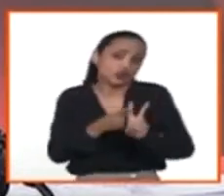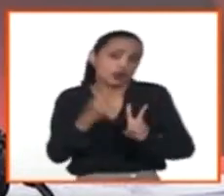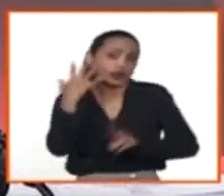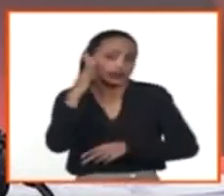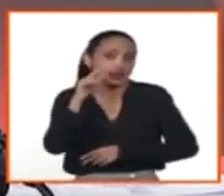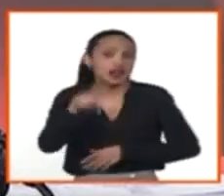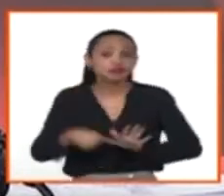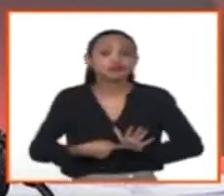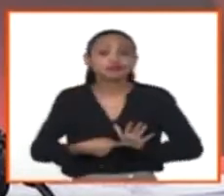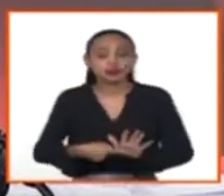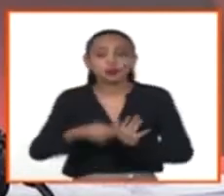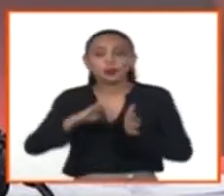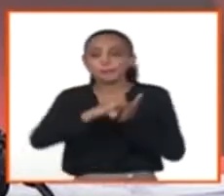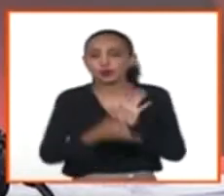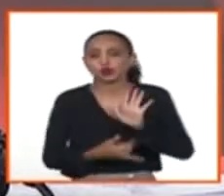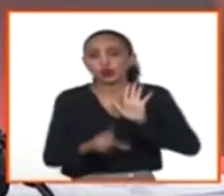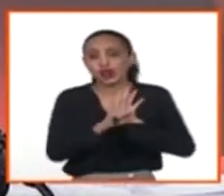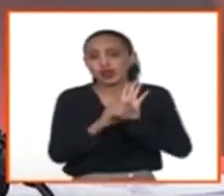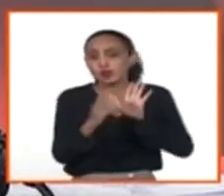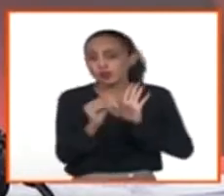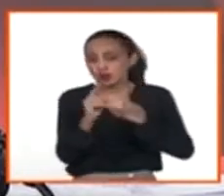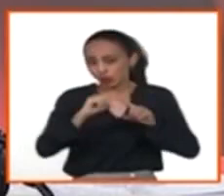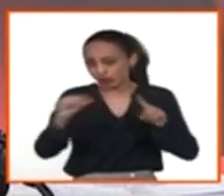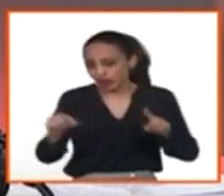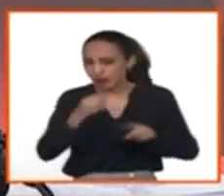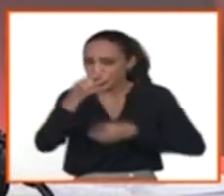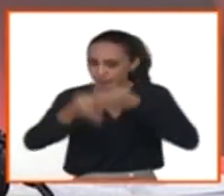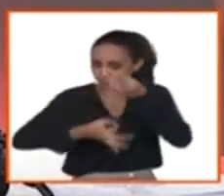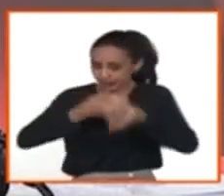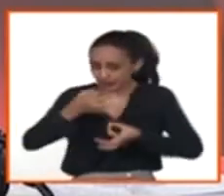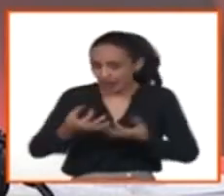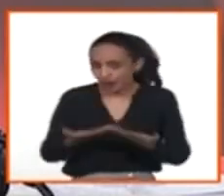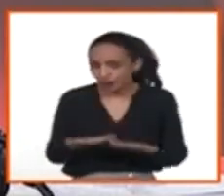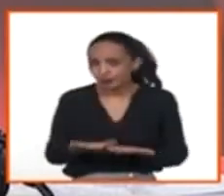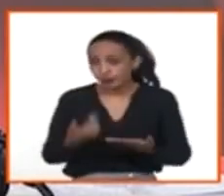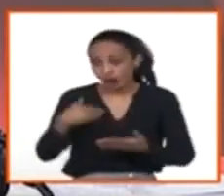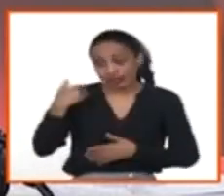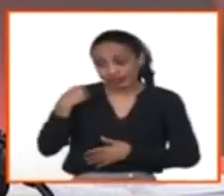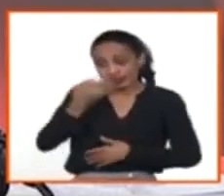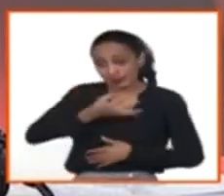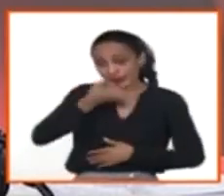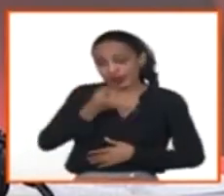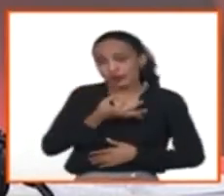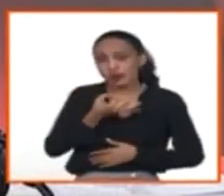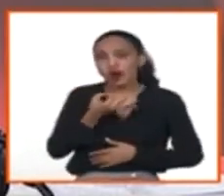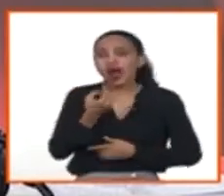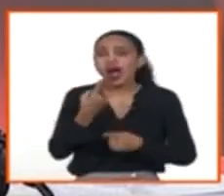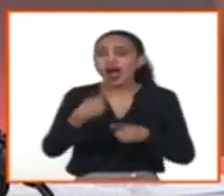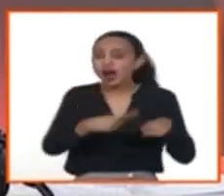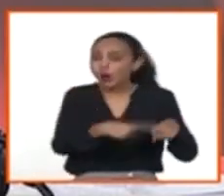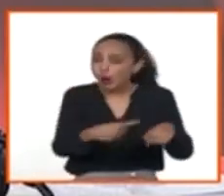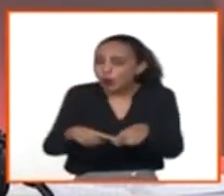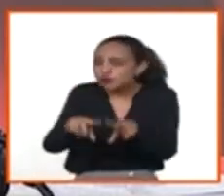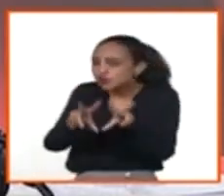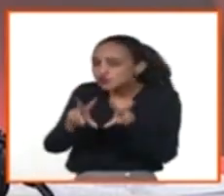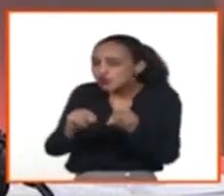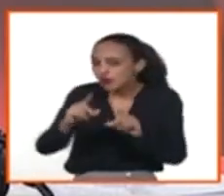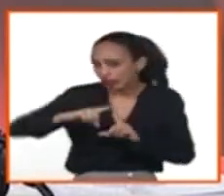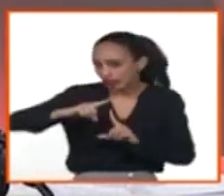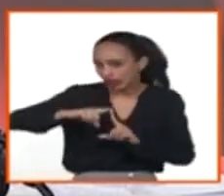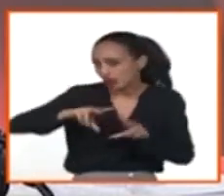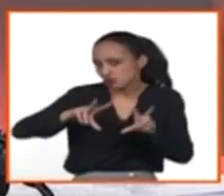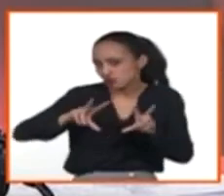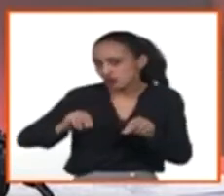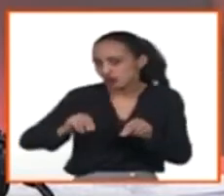aclararon determinados temas, porque como se ha explicado ya anteriormente, o sea, introduce cosas muy novedosas desde el punto de vista técnico,